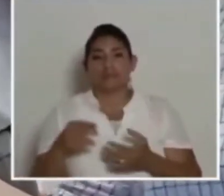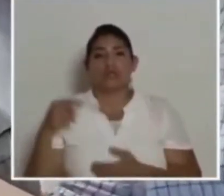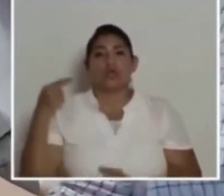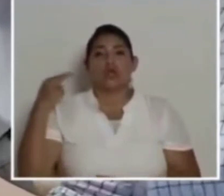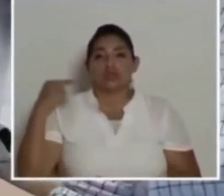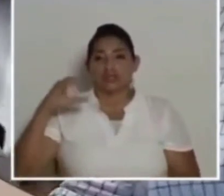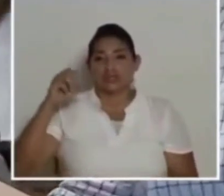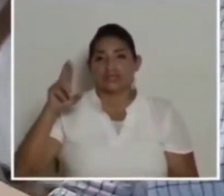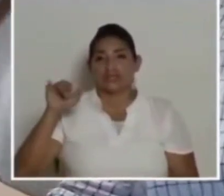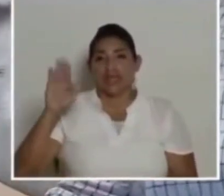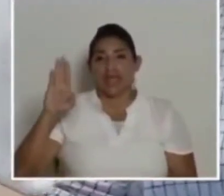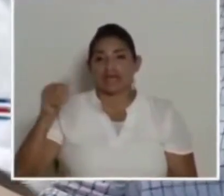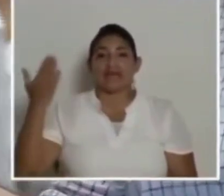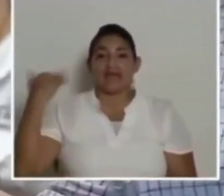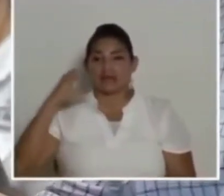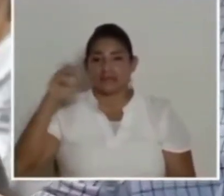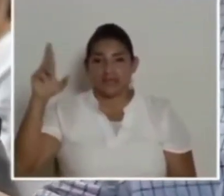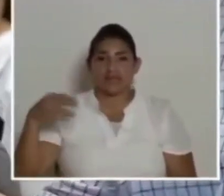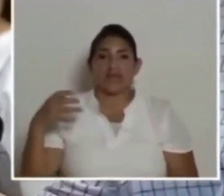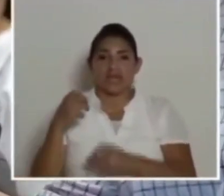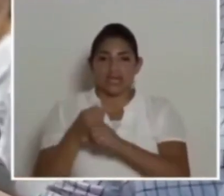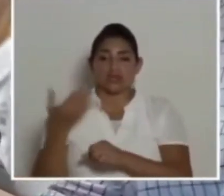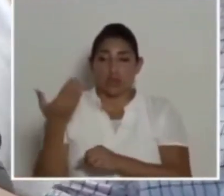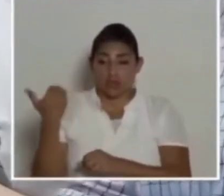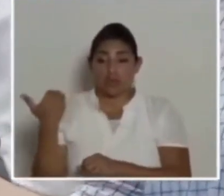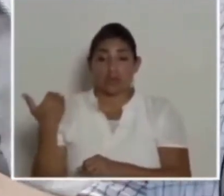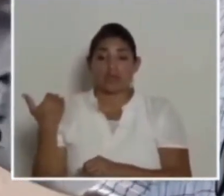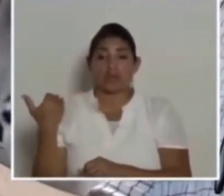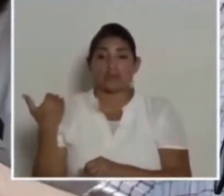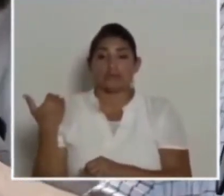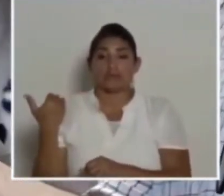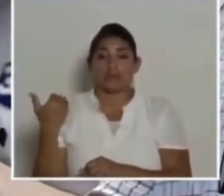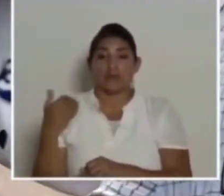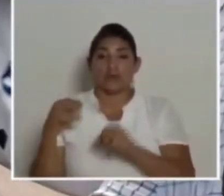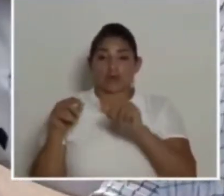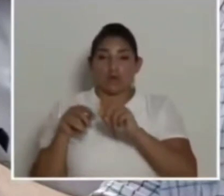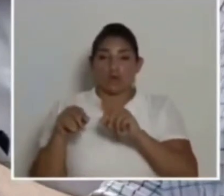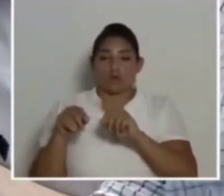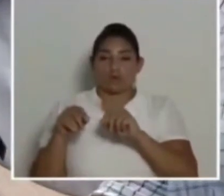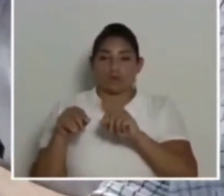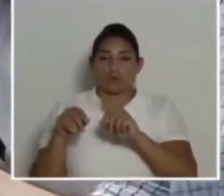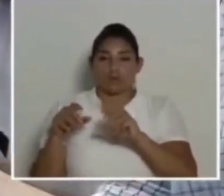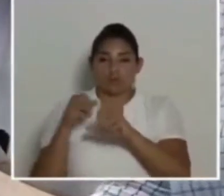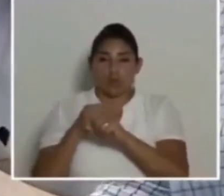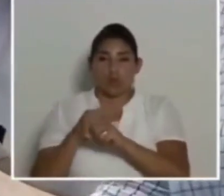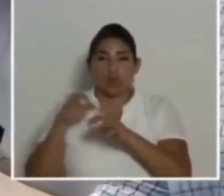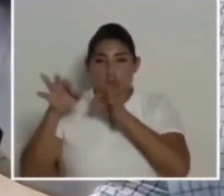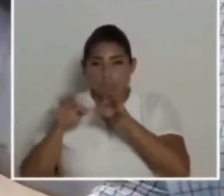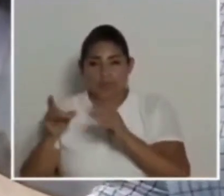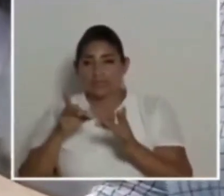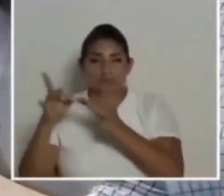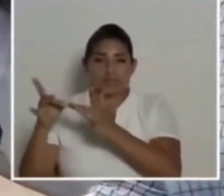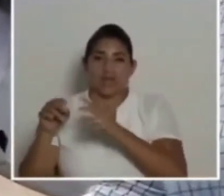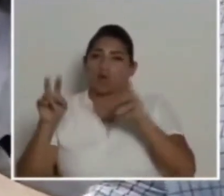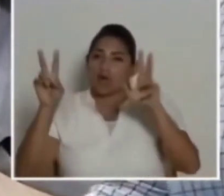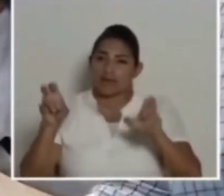Noticias Caribe, revista Noticias Caribe CR, hizo recientemente una publicación, un reportaje especial con